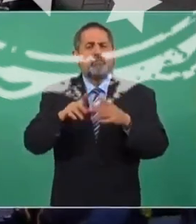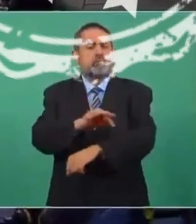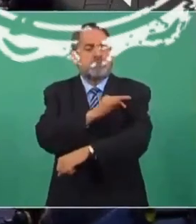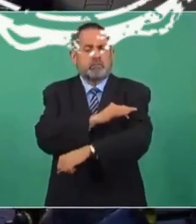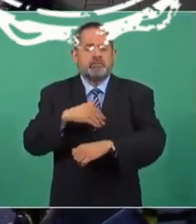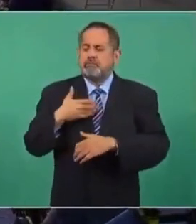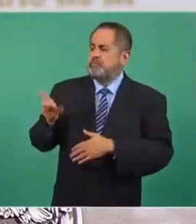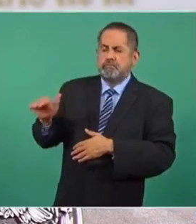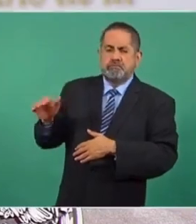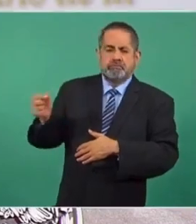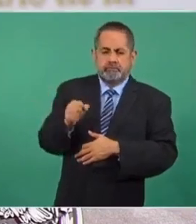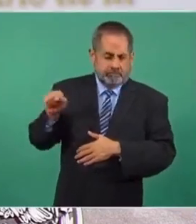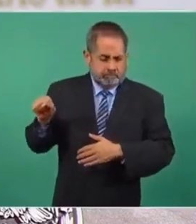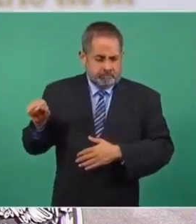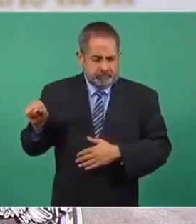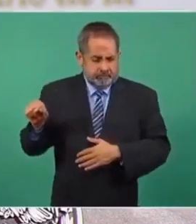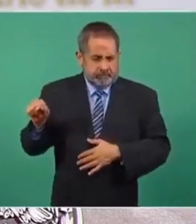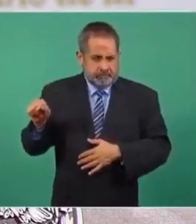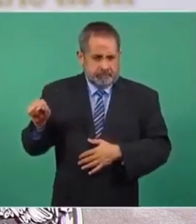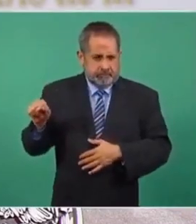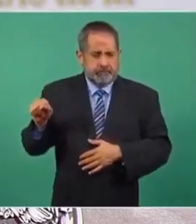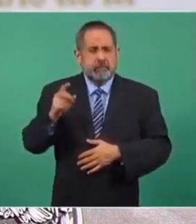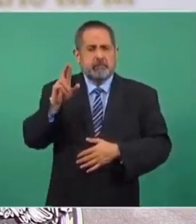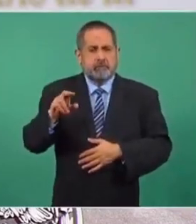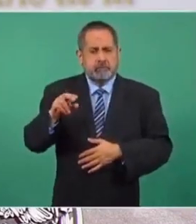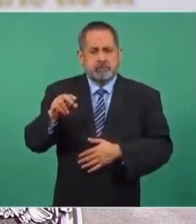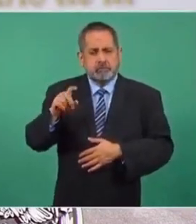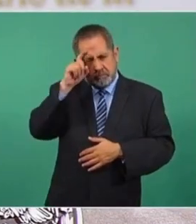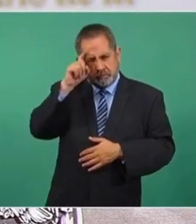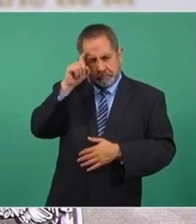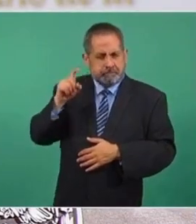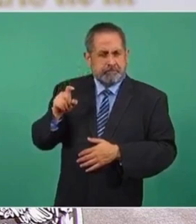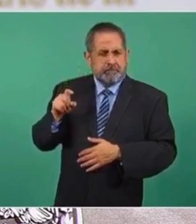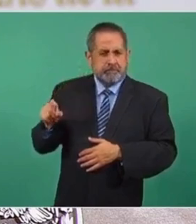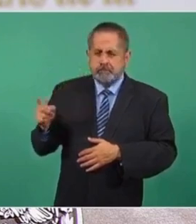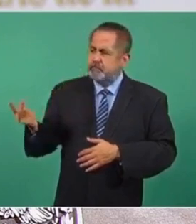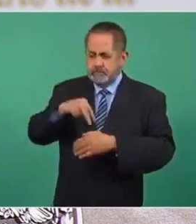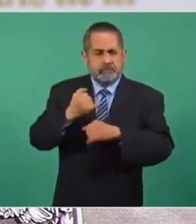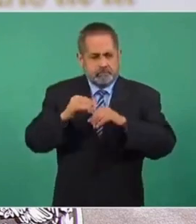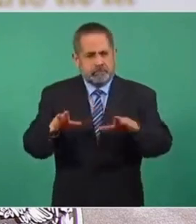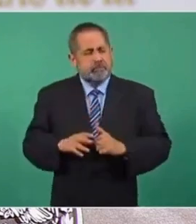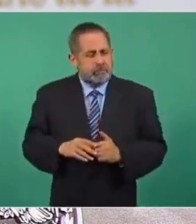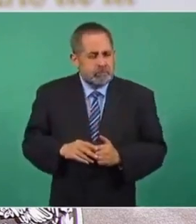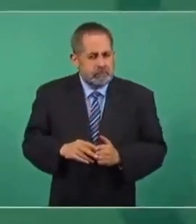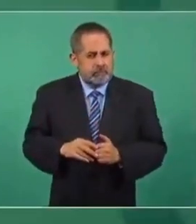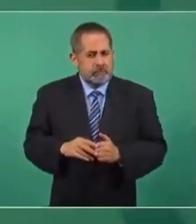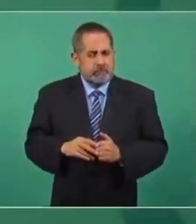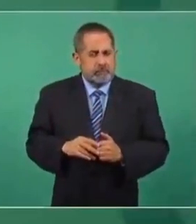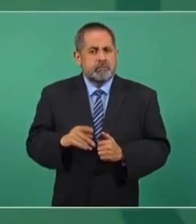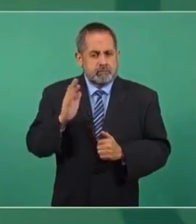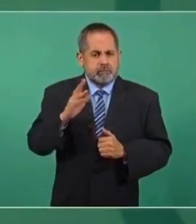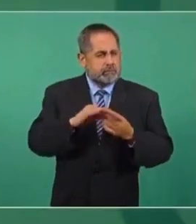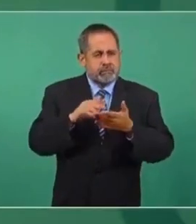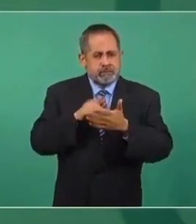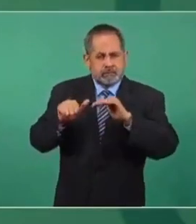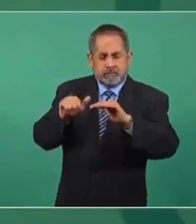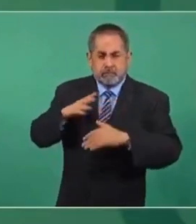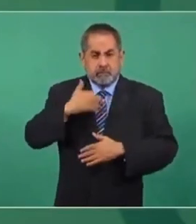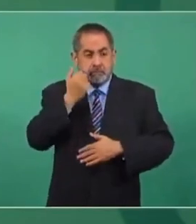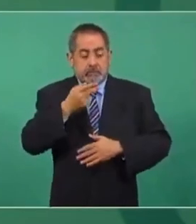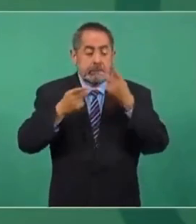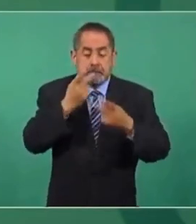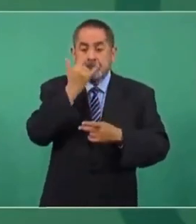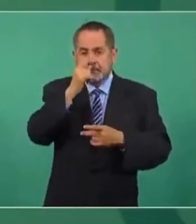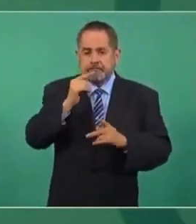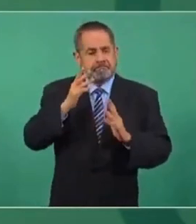Y de la vacuna vamos a pedirle al doctor Hugo López-Gatell que informe, porque ya han estado insistiendo, pero yo no quiero cometer